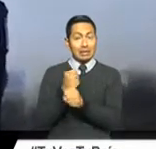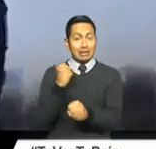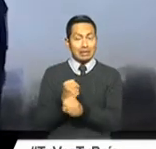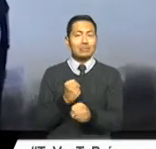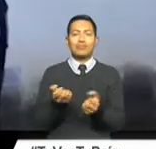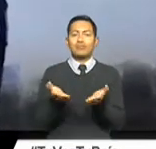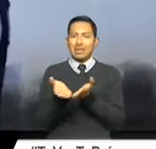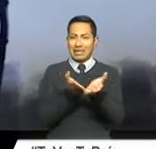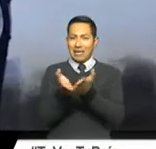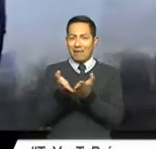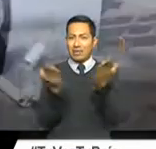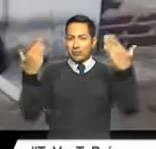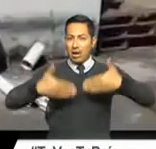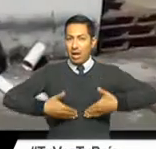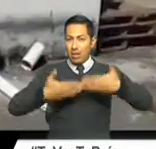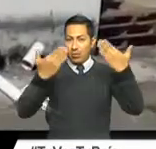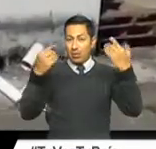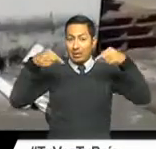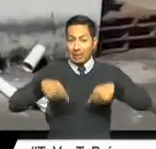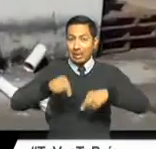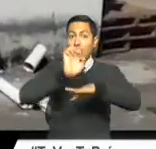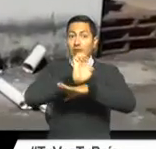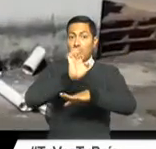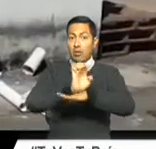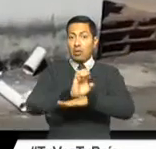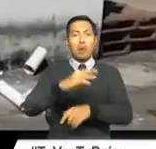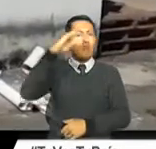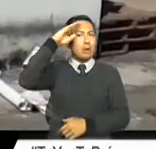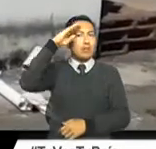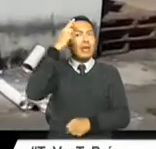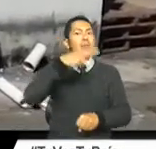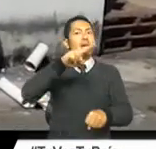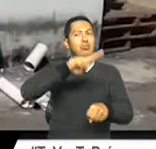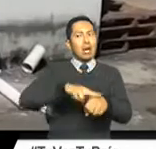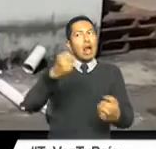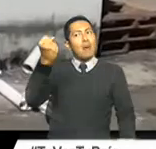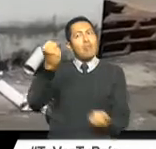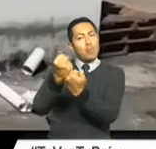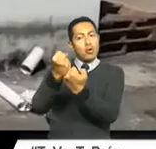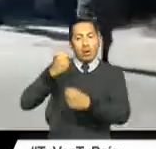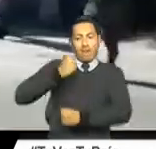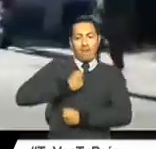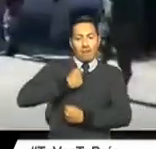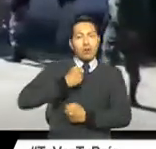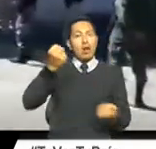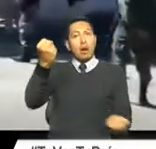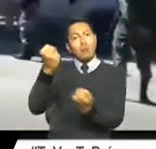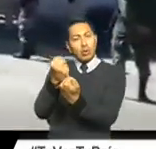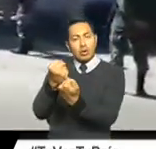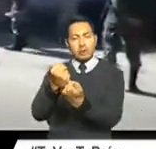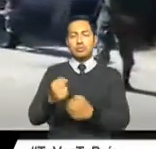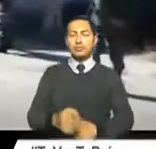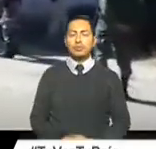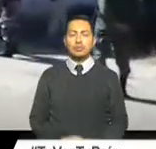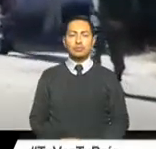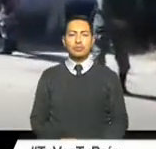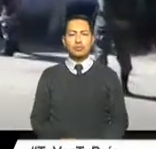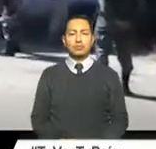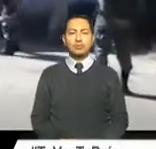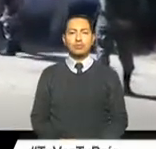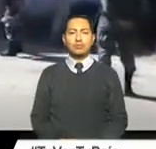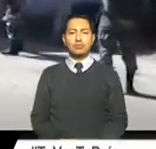Servicio Nacional de Aduana del Ecuador son apoyados por la Policía Nacional y las Fuerzas Armadas. Carolina Díaz, Noticiero